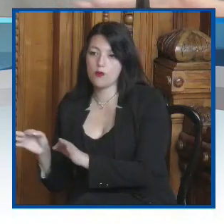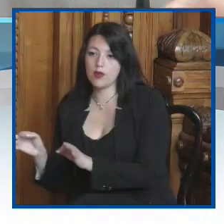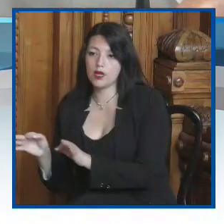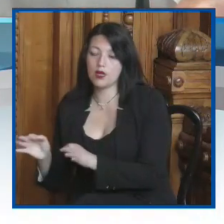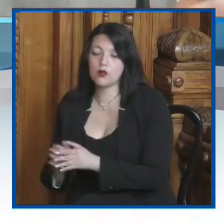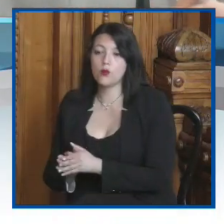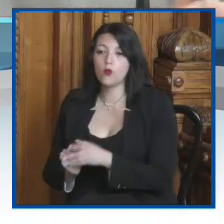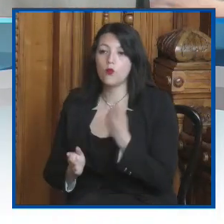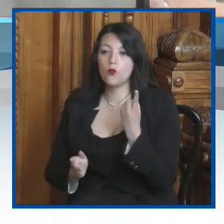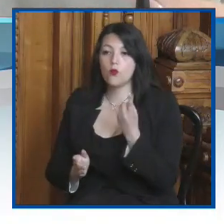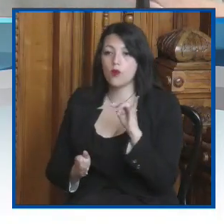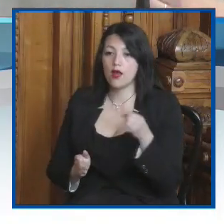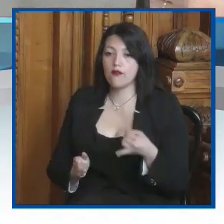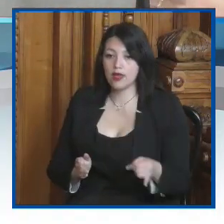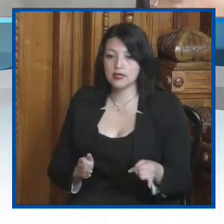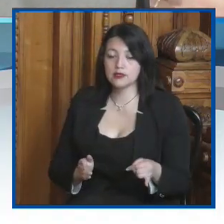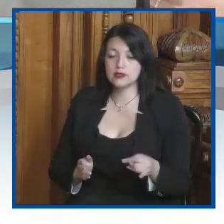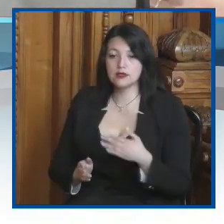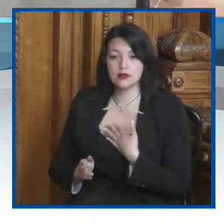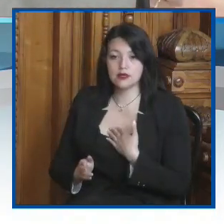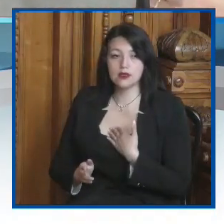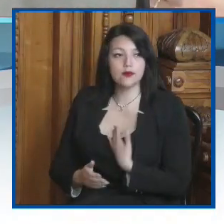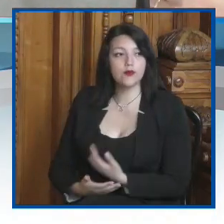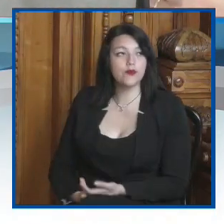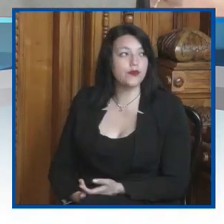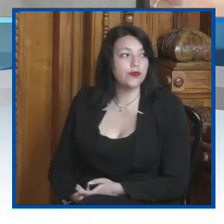me pasó en una audiencia que